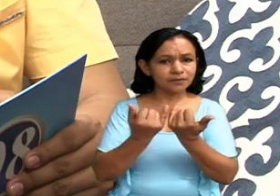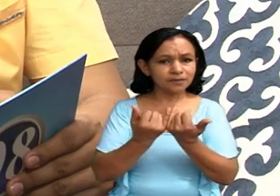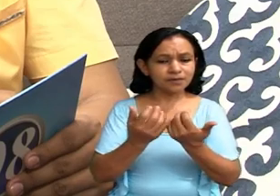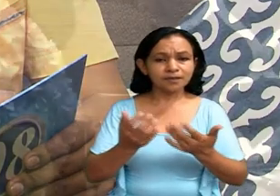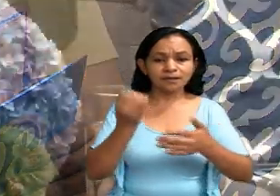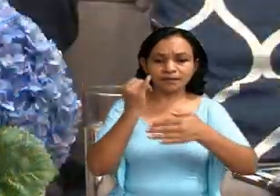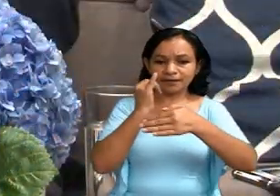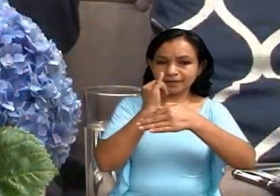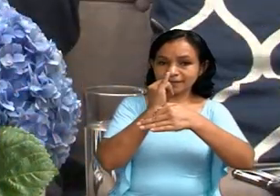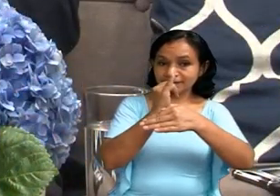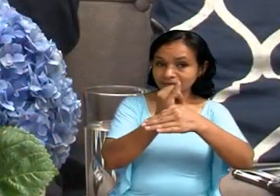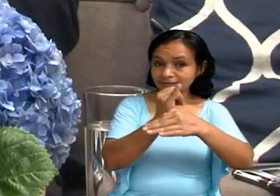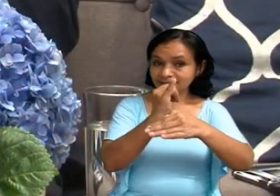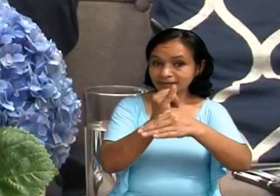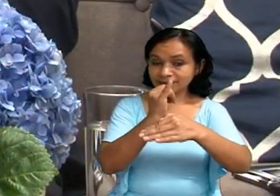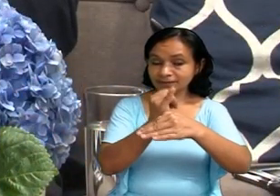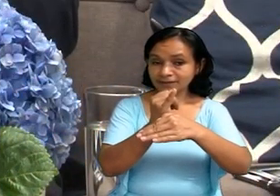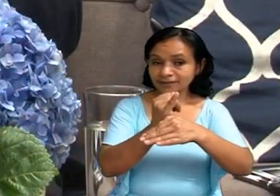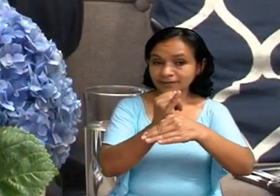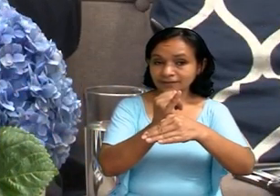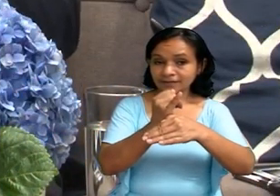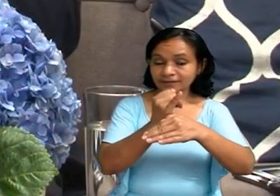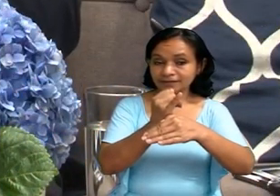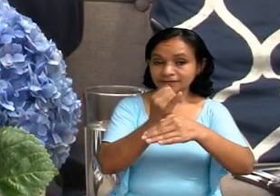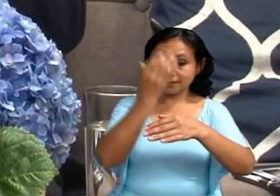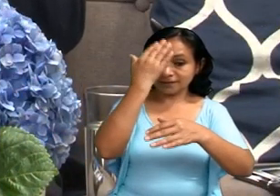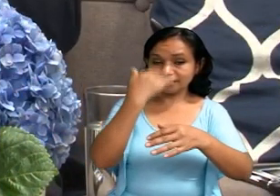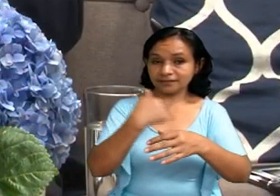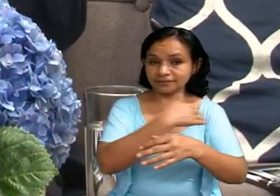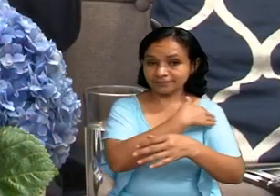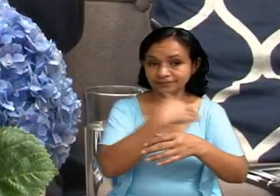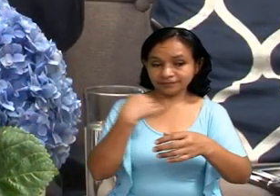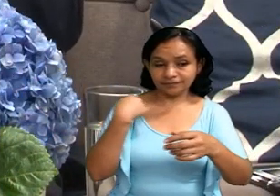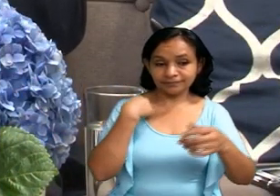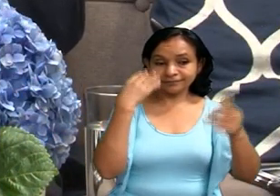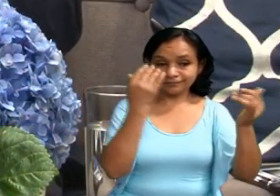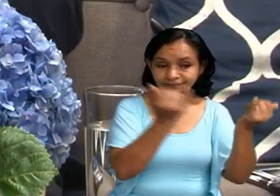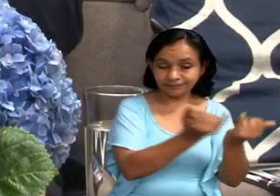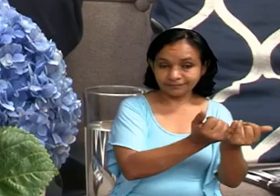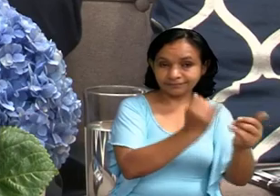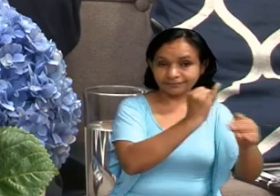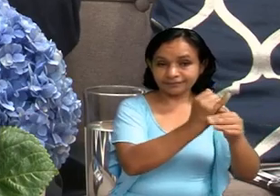en las iglesias católicas, sino en las evangélicas, siempre hay